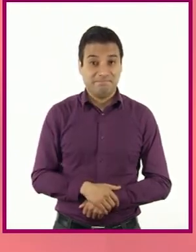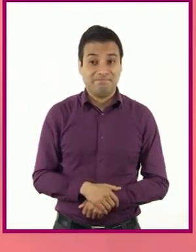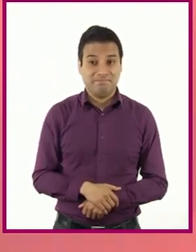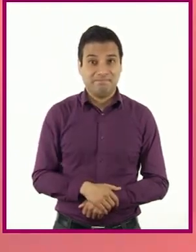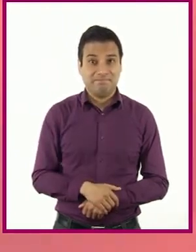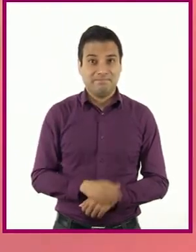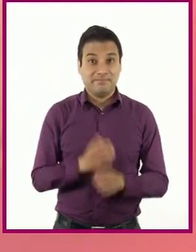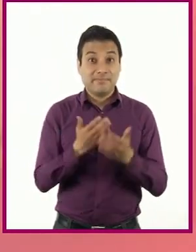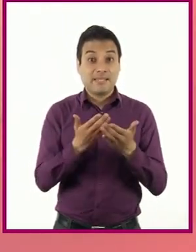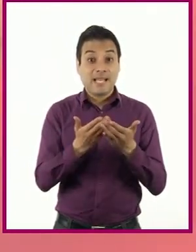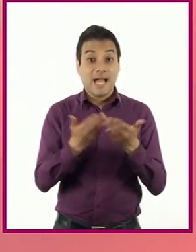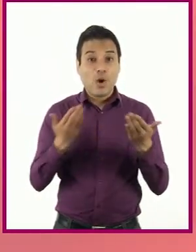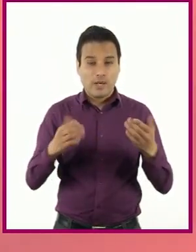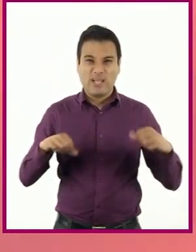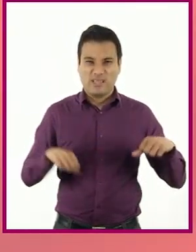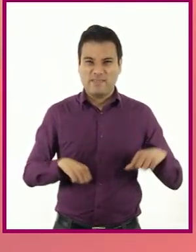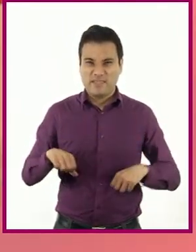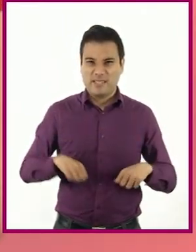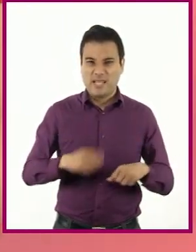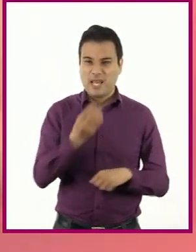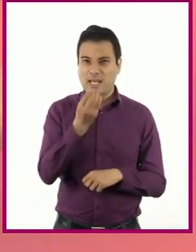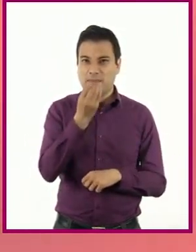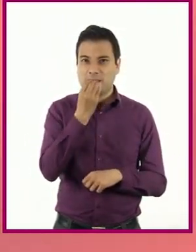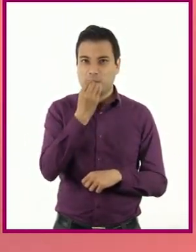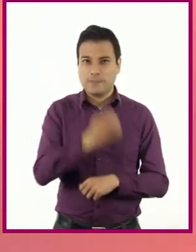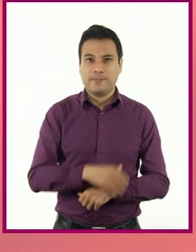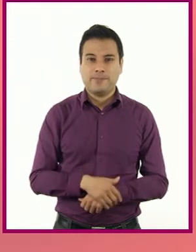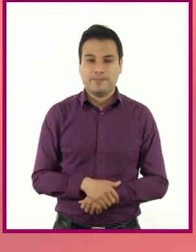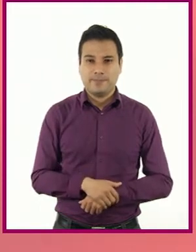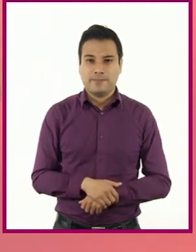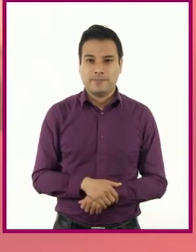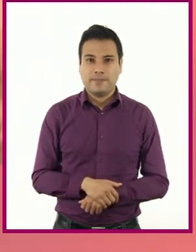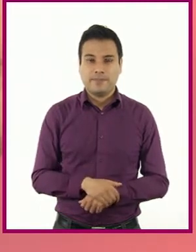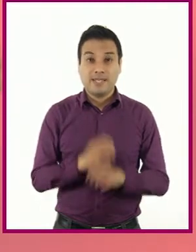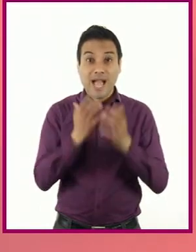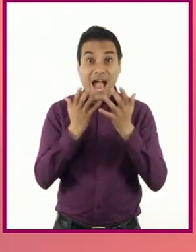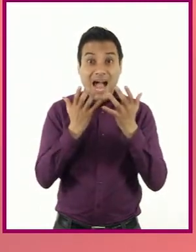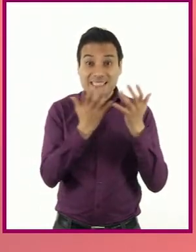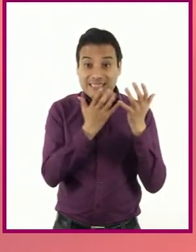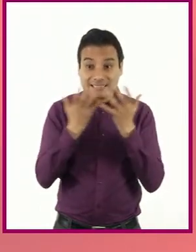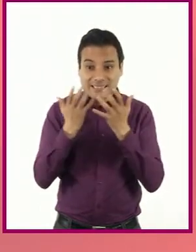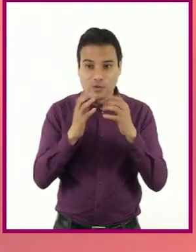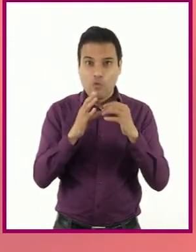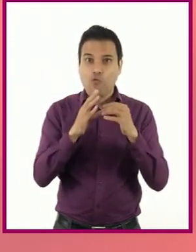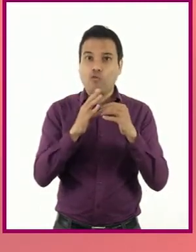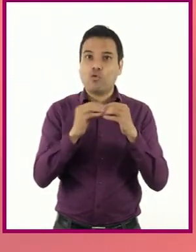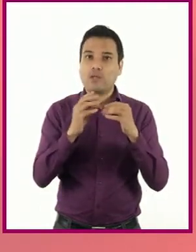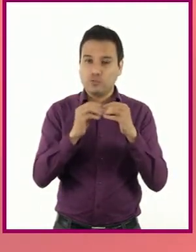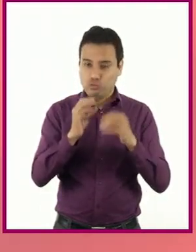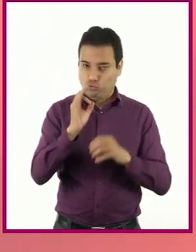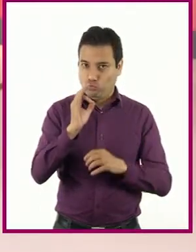reto alimentario. ¿Lo recuerdas? Sí, maestra. La sandía es una de mis frutas preferidas.